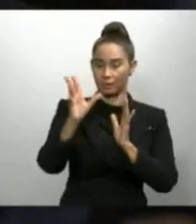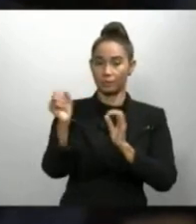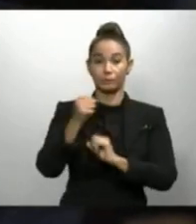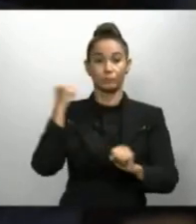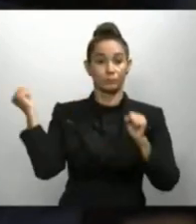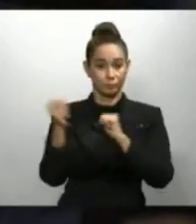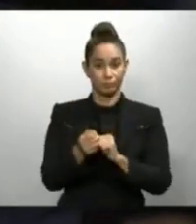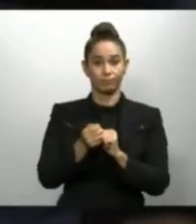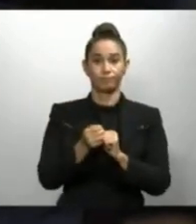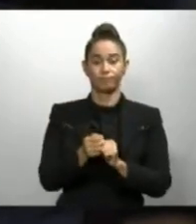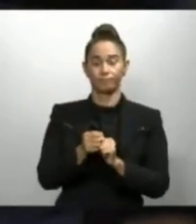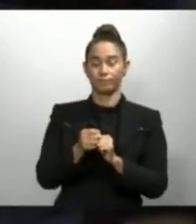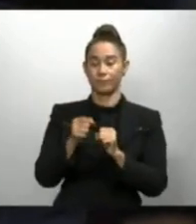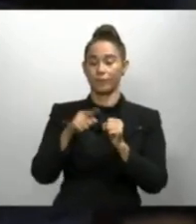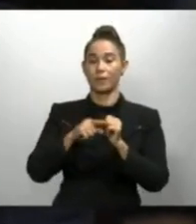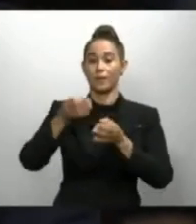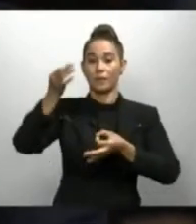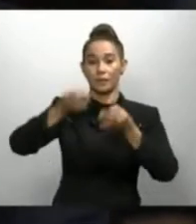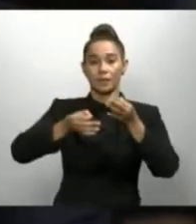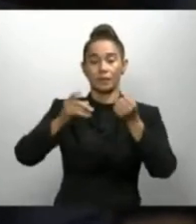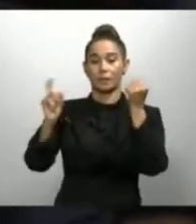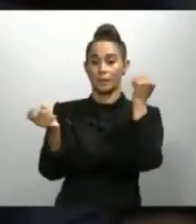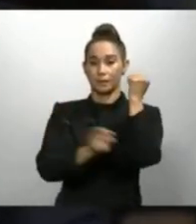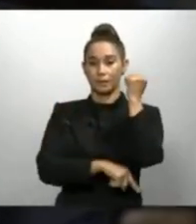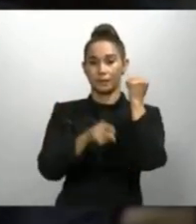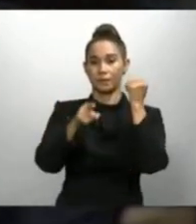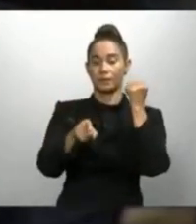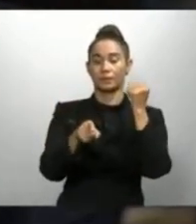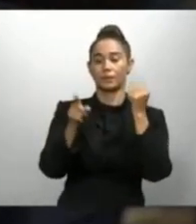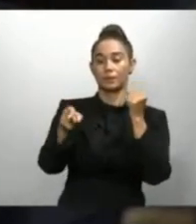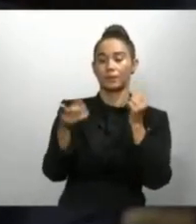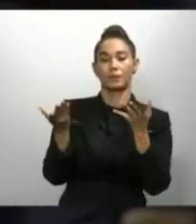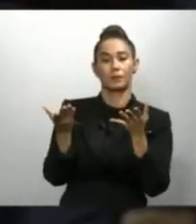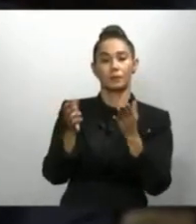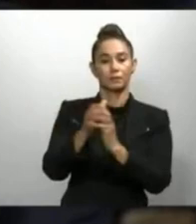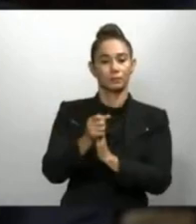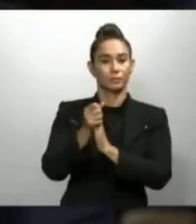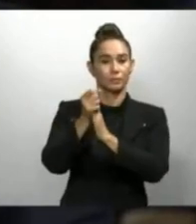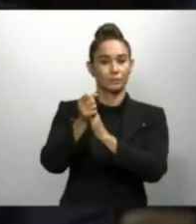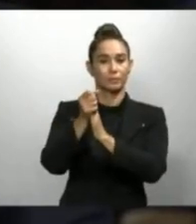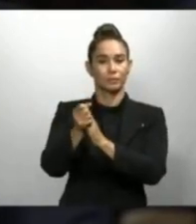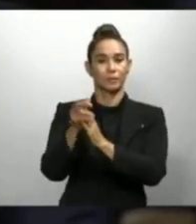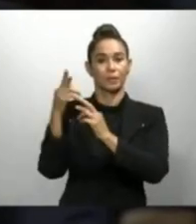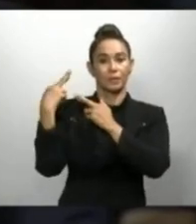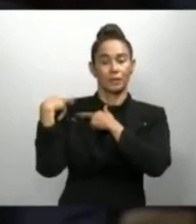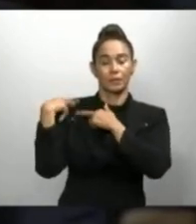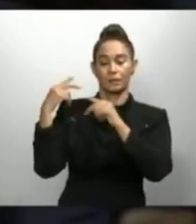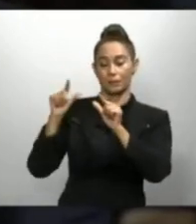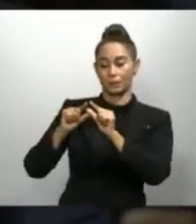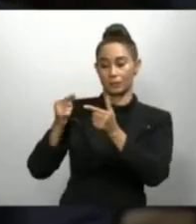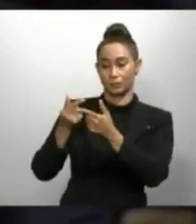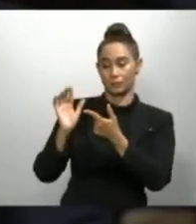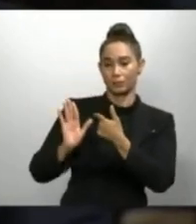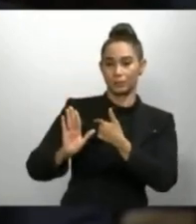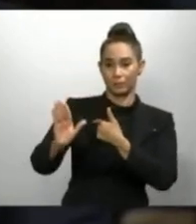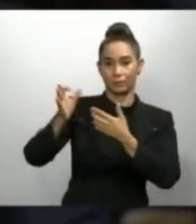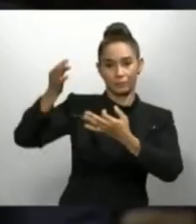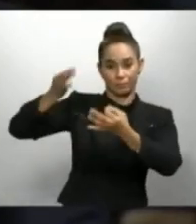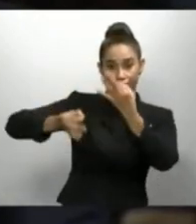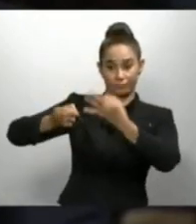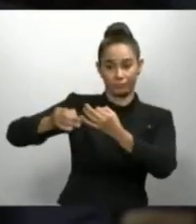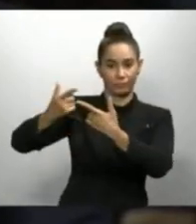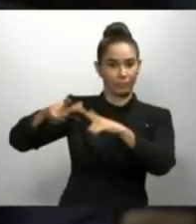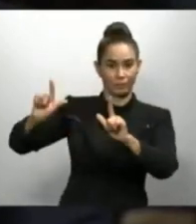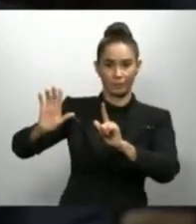los procesos y las consecuencias, que ya entonces tiene que ir de la mano de un poder que es independiente, que es la